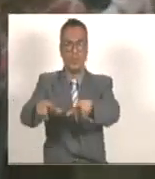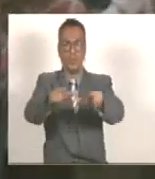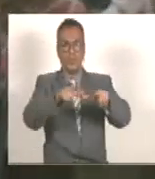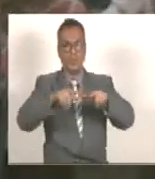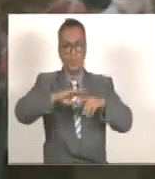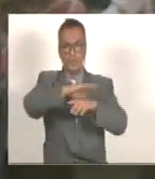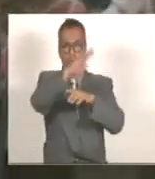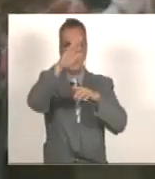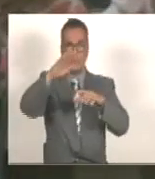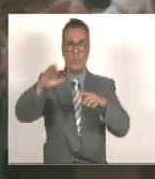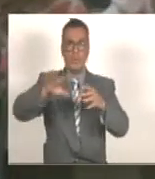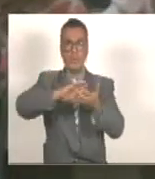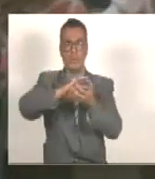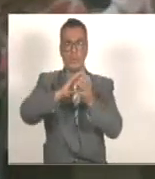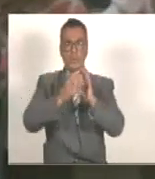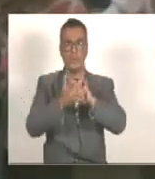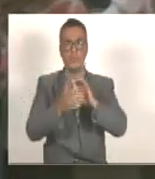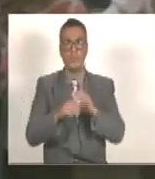geográfico.